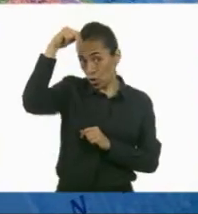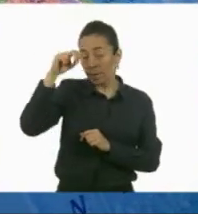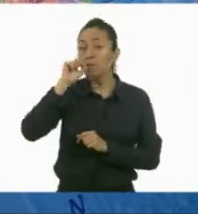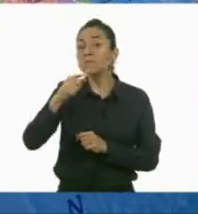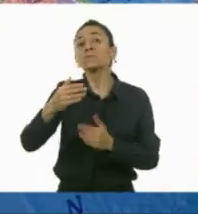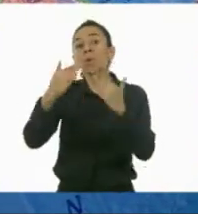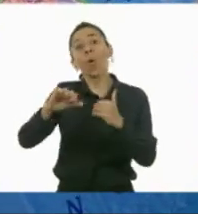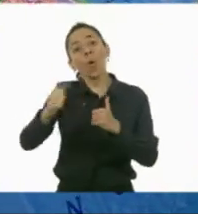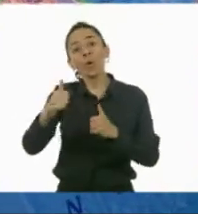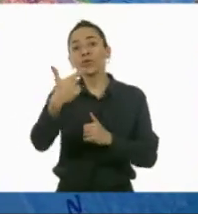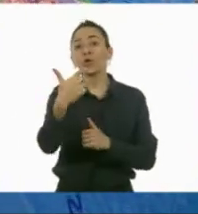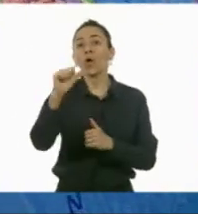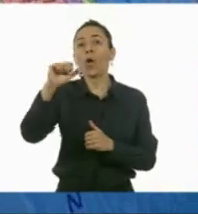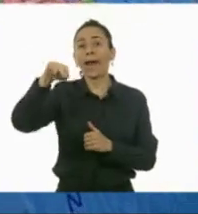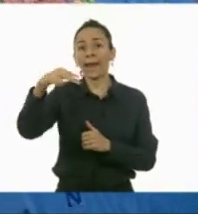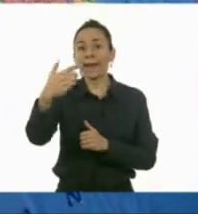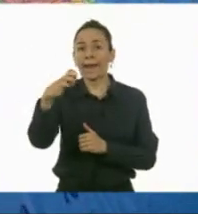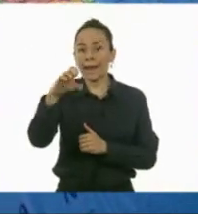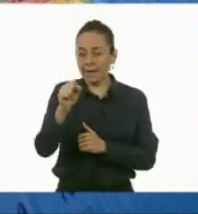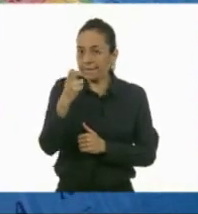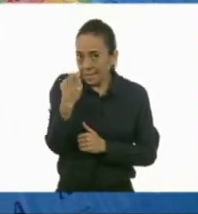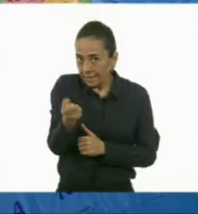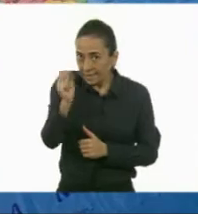que este sí atraviesa la actual India.